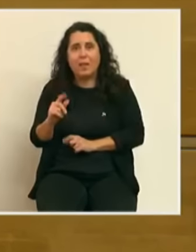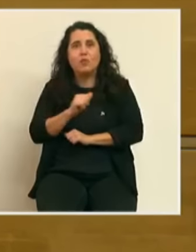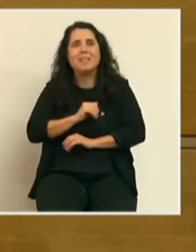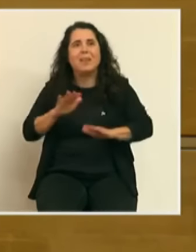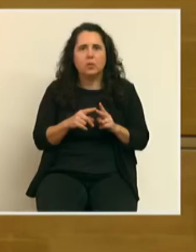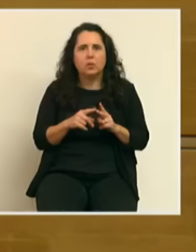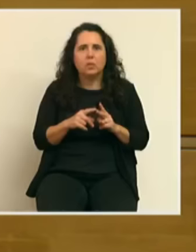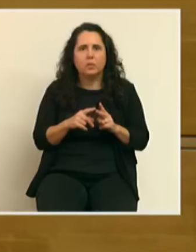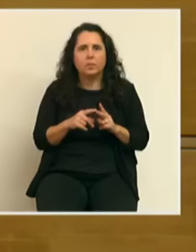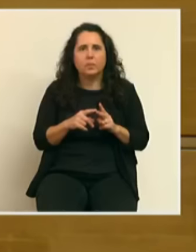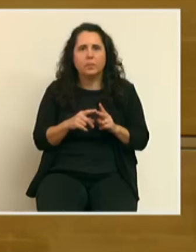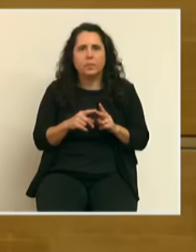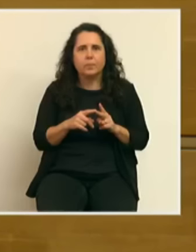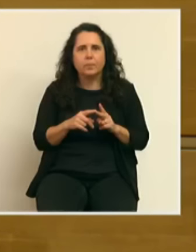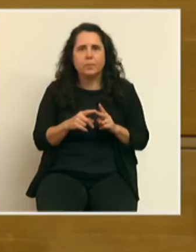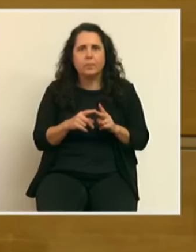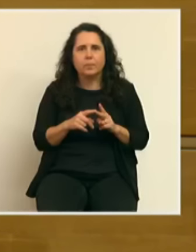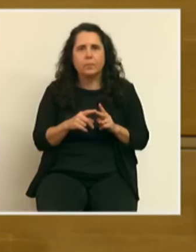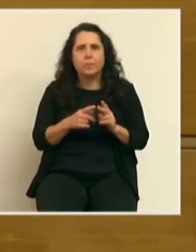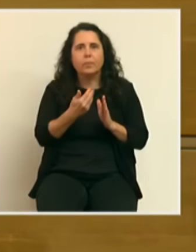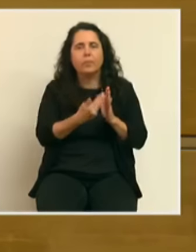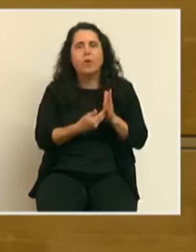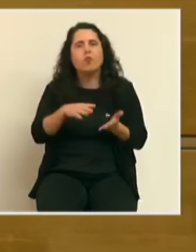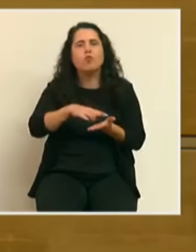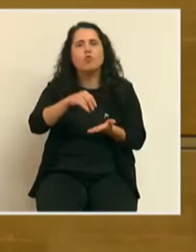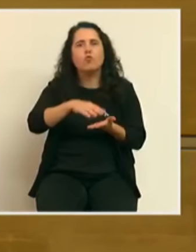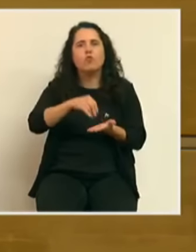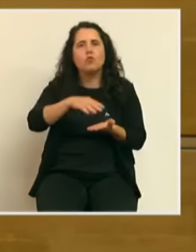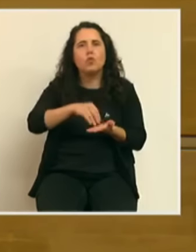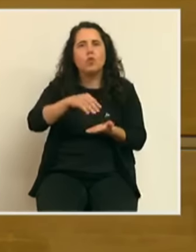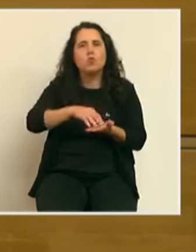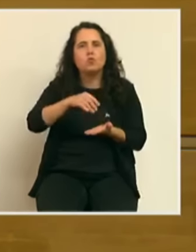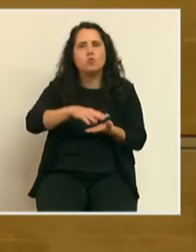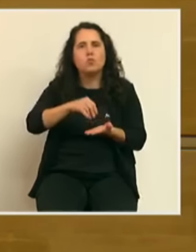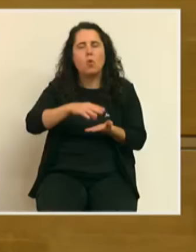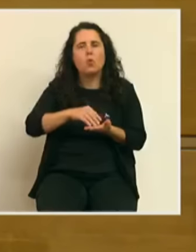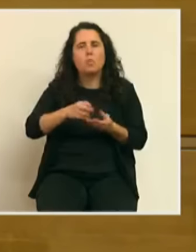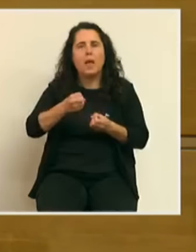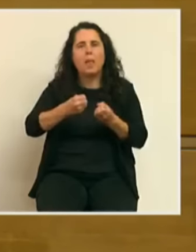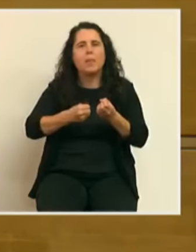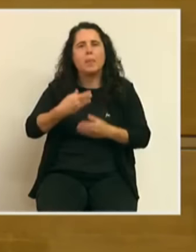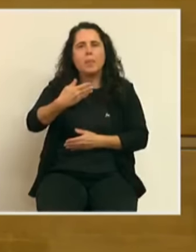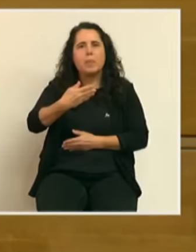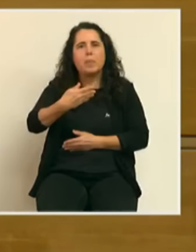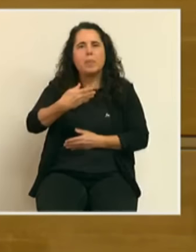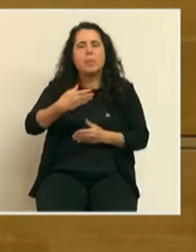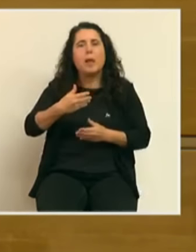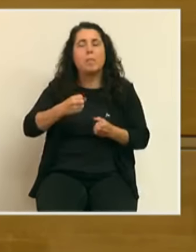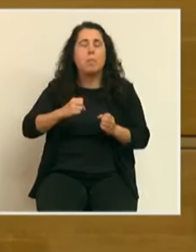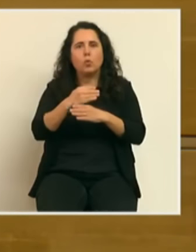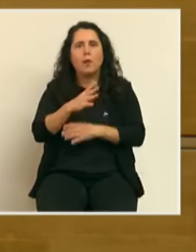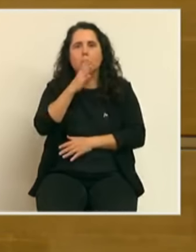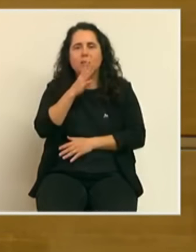en el parque. Esto es una fotocopia del boletín oficial de los cortes